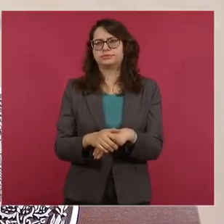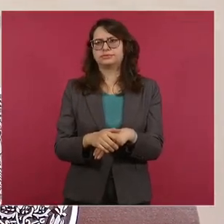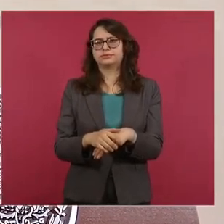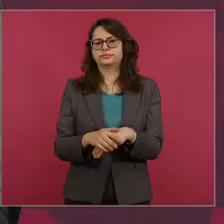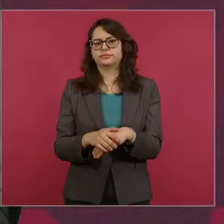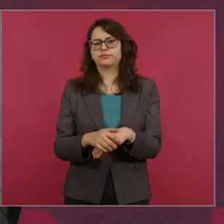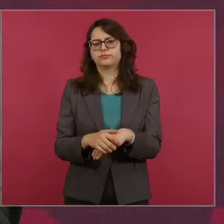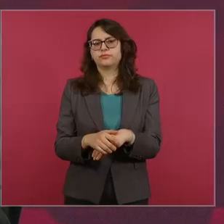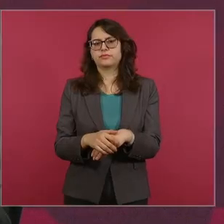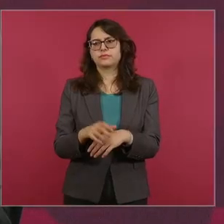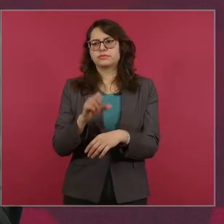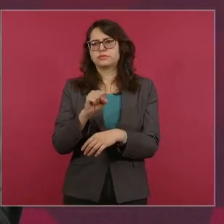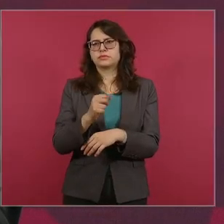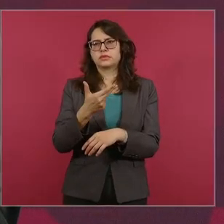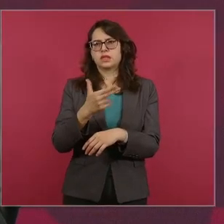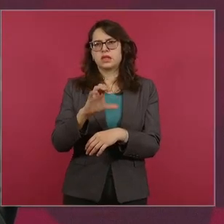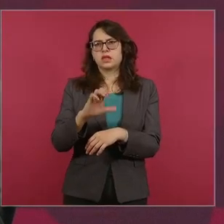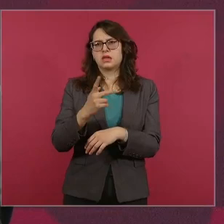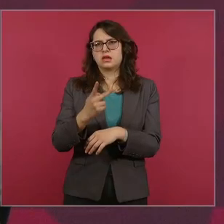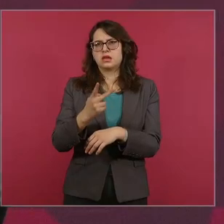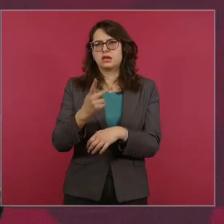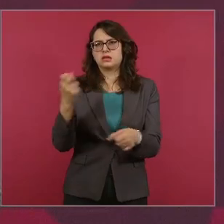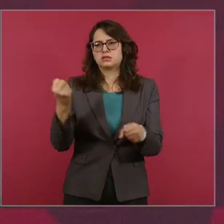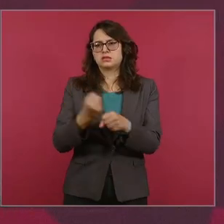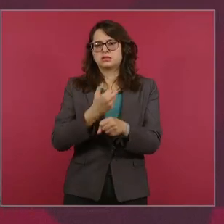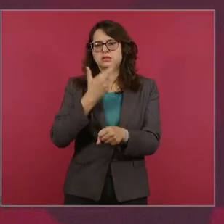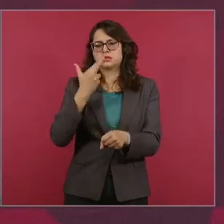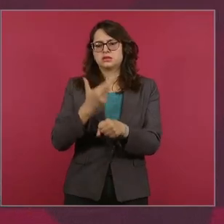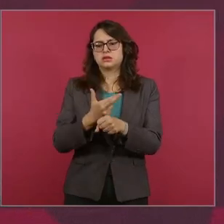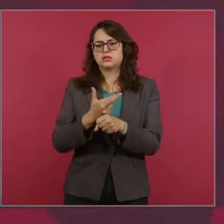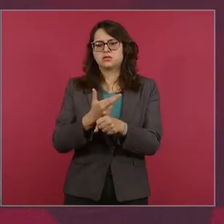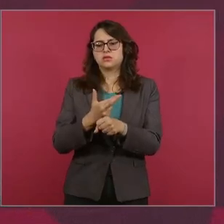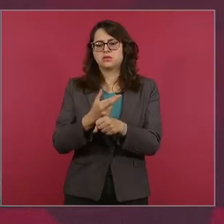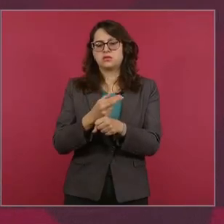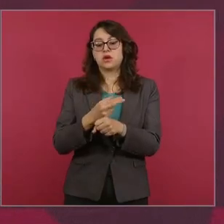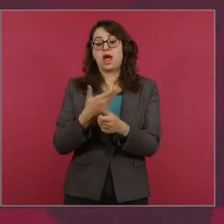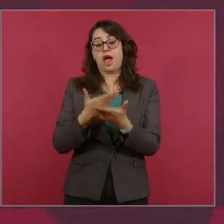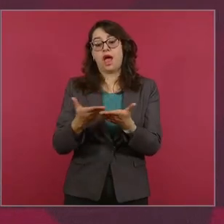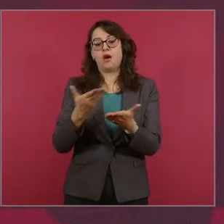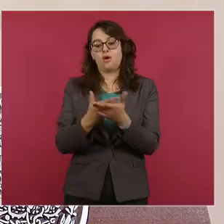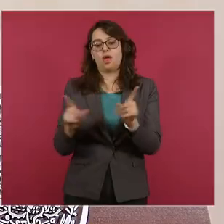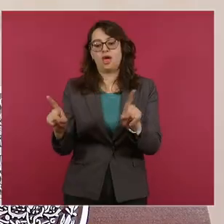el secretario de Hacienda era el asesor de la señora Xochitl,